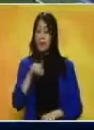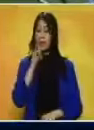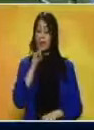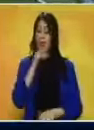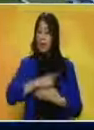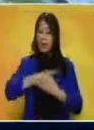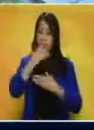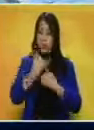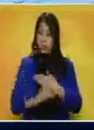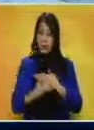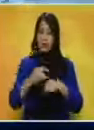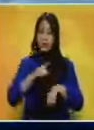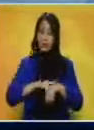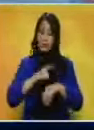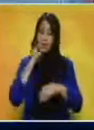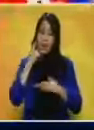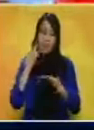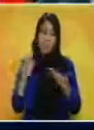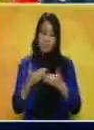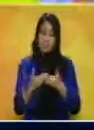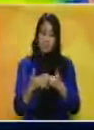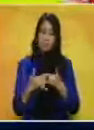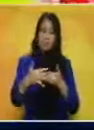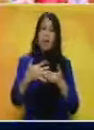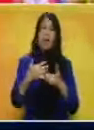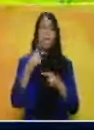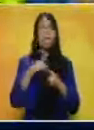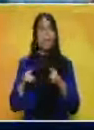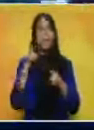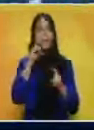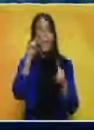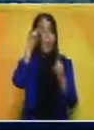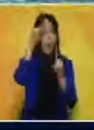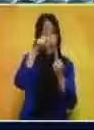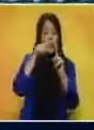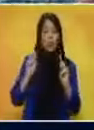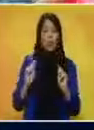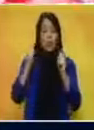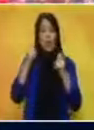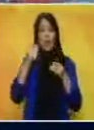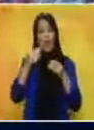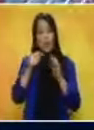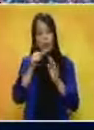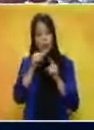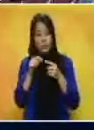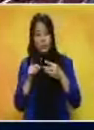es un proyecto a largo plazo, pero que ya se van cumpliendo objetivos que tenían marcados.